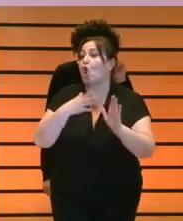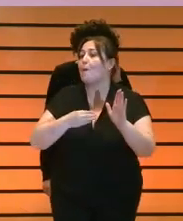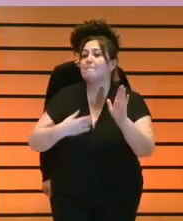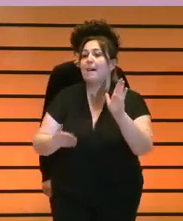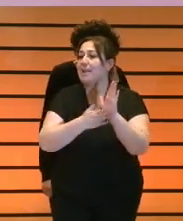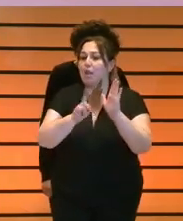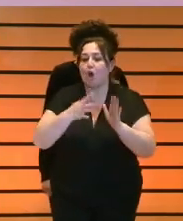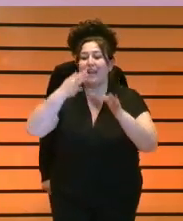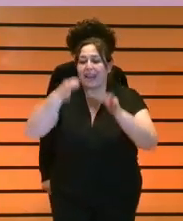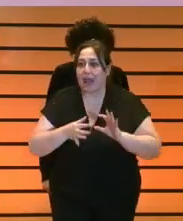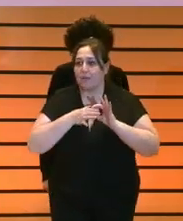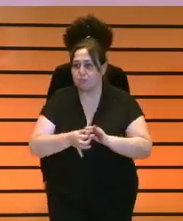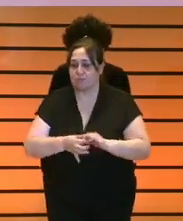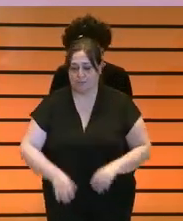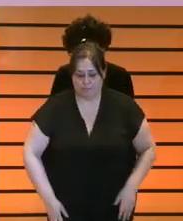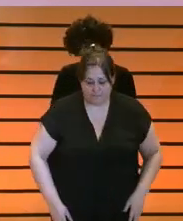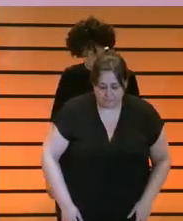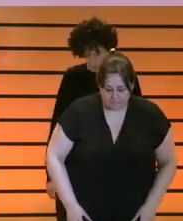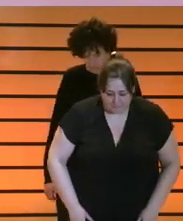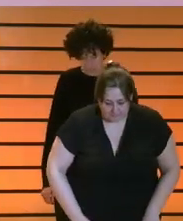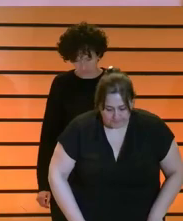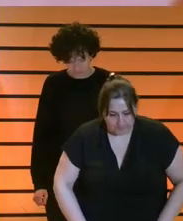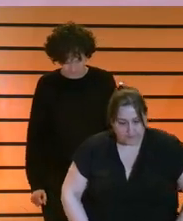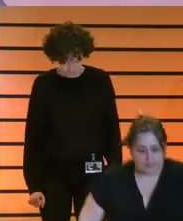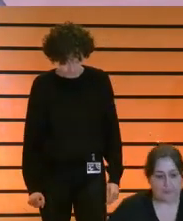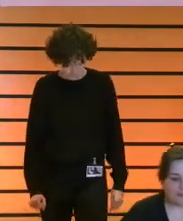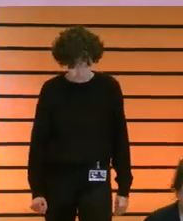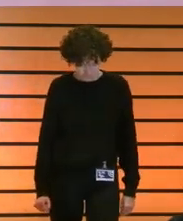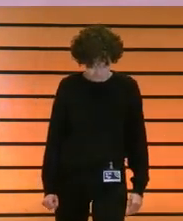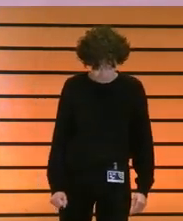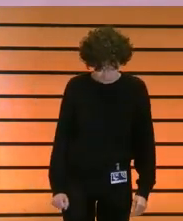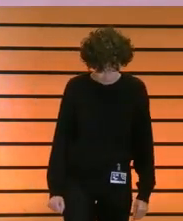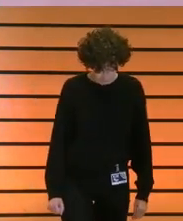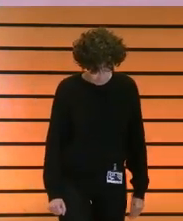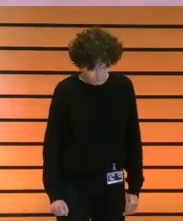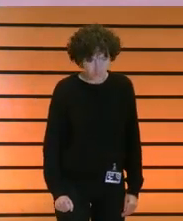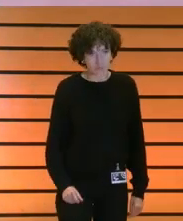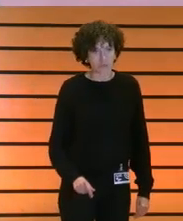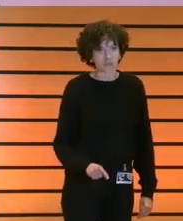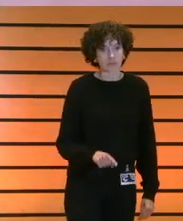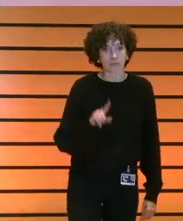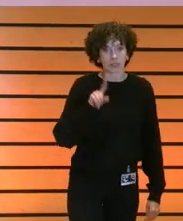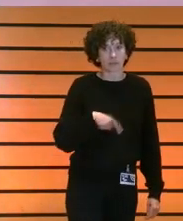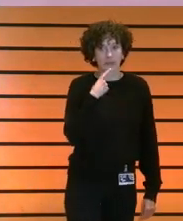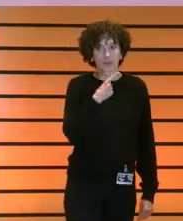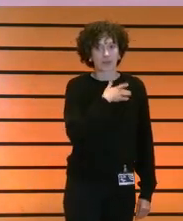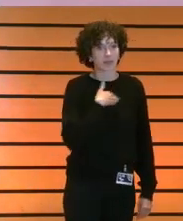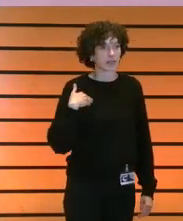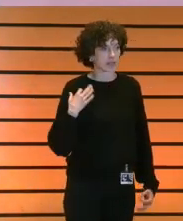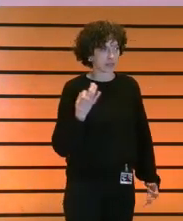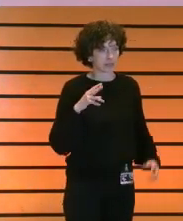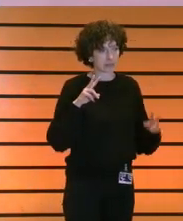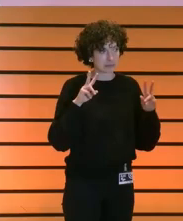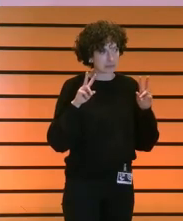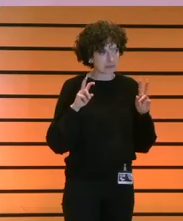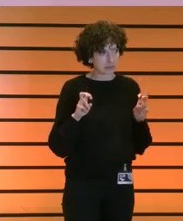que se lleven a la práctica. Y sí que quería decir que respecto al